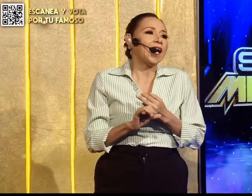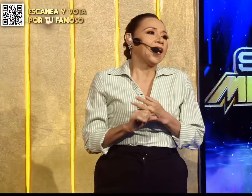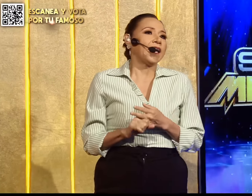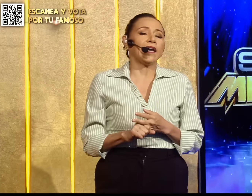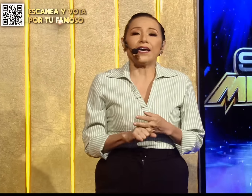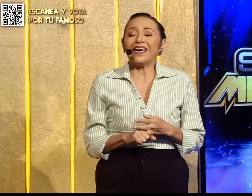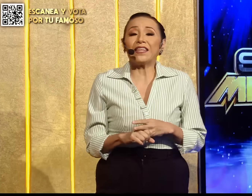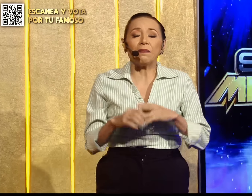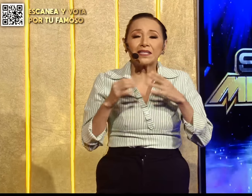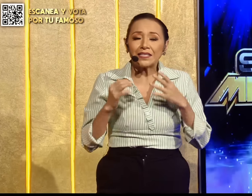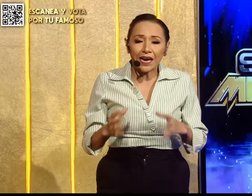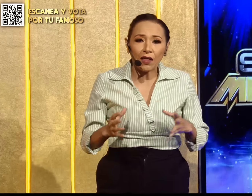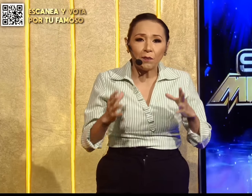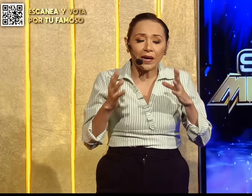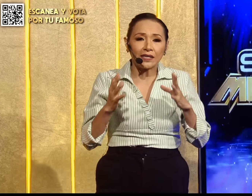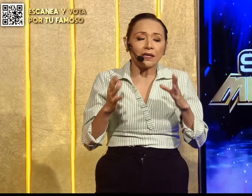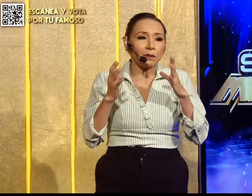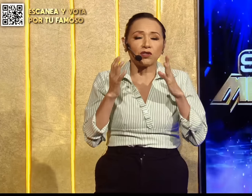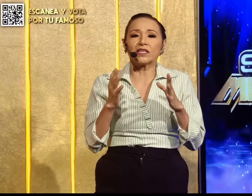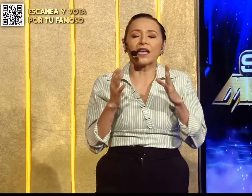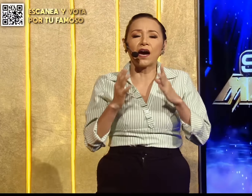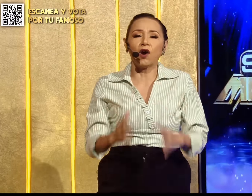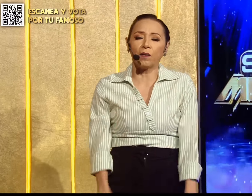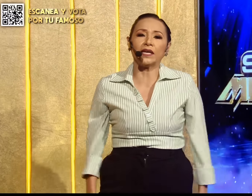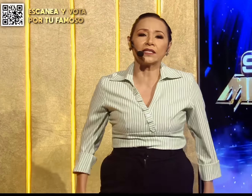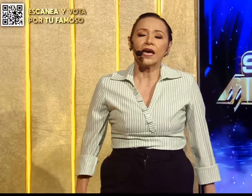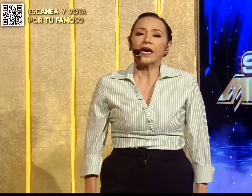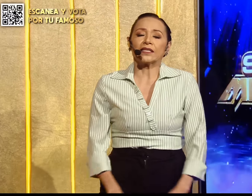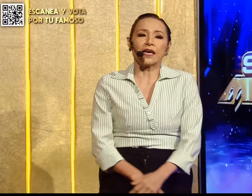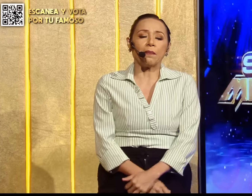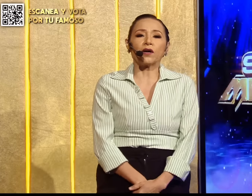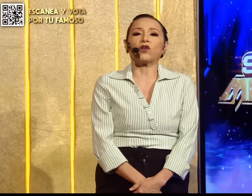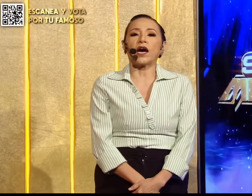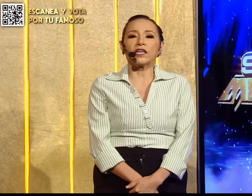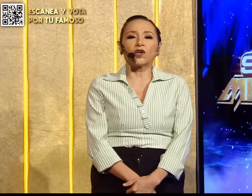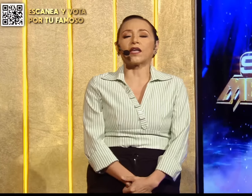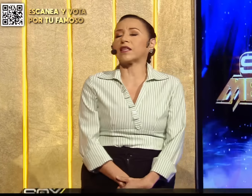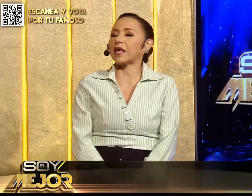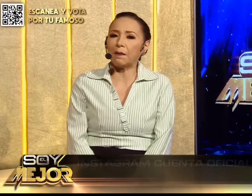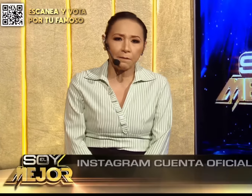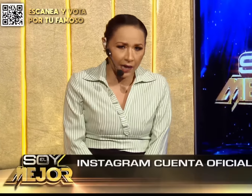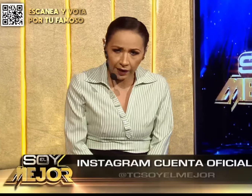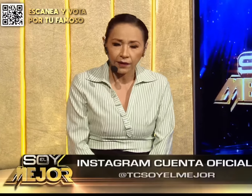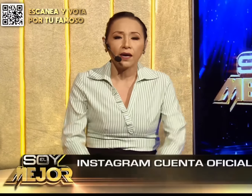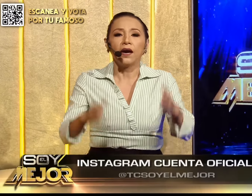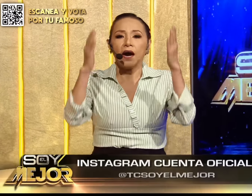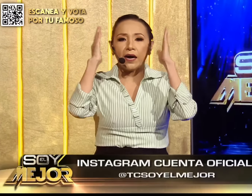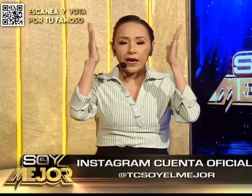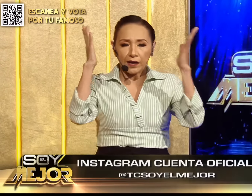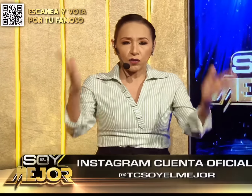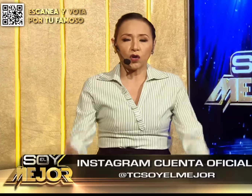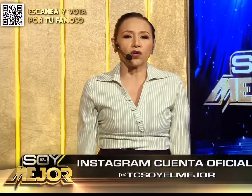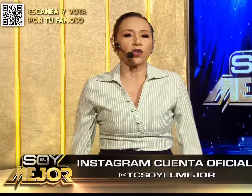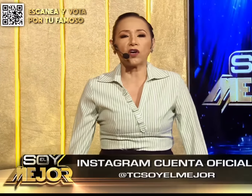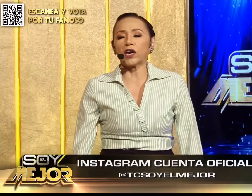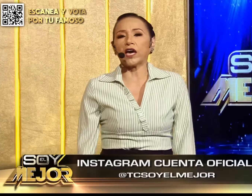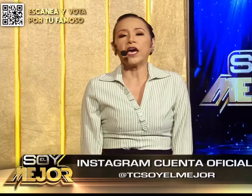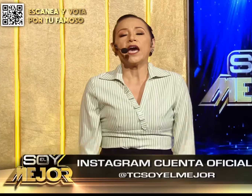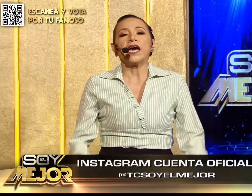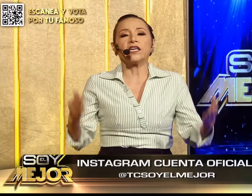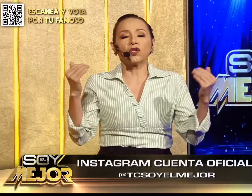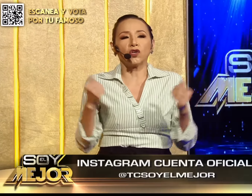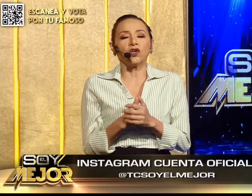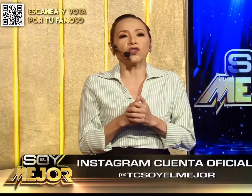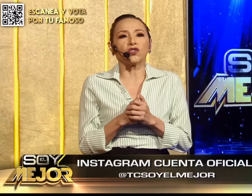psicológica, es demasiado para estas personas tan jóvenes que sin embargo nos han hecho quedar tan bien allá en Tokio. Creo